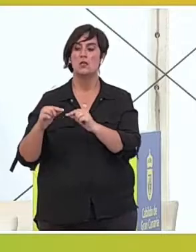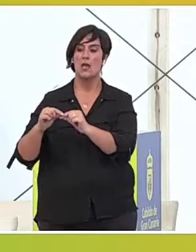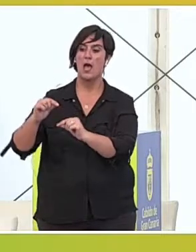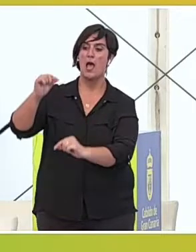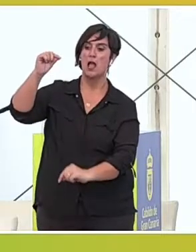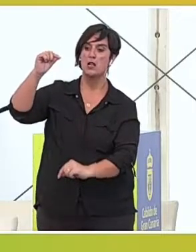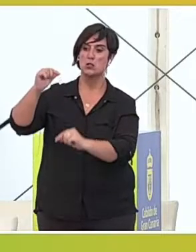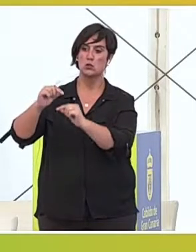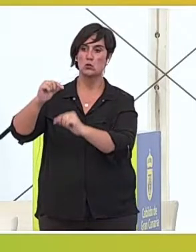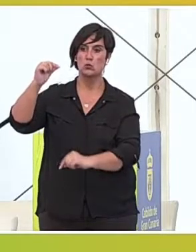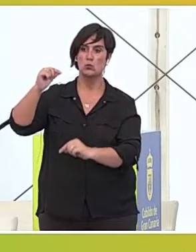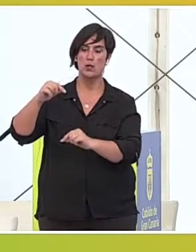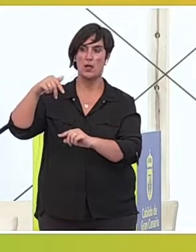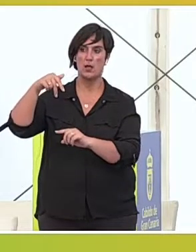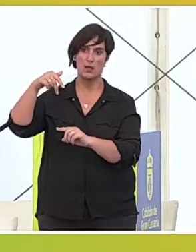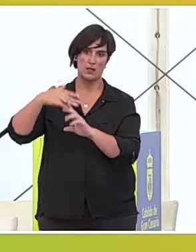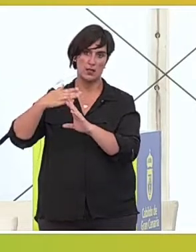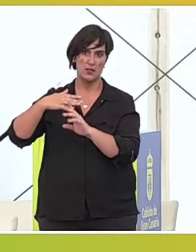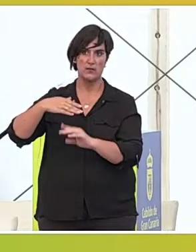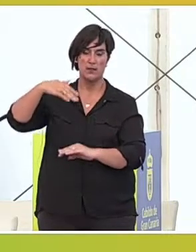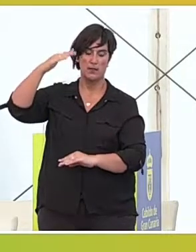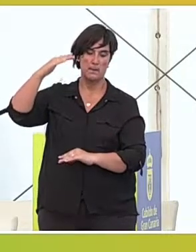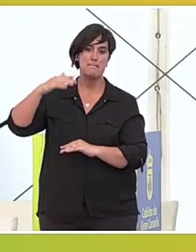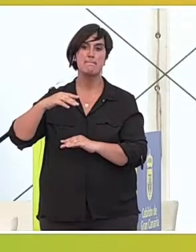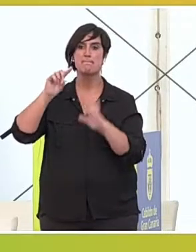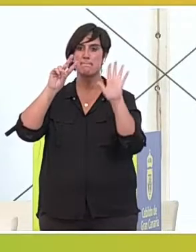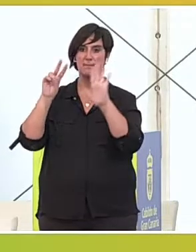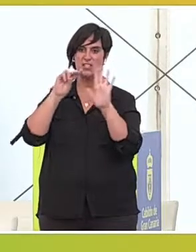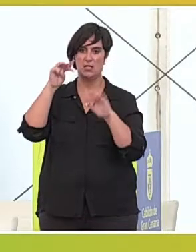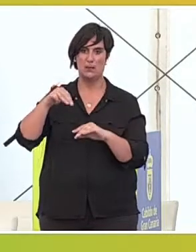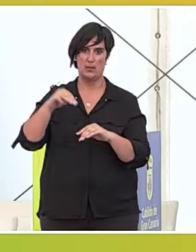el nivel del mar, una cota de 7 metros.